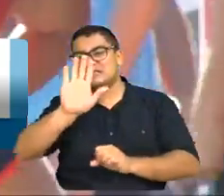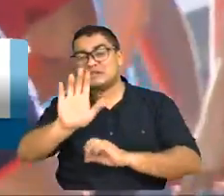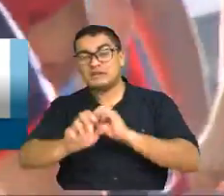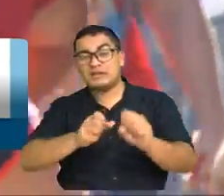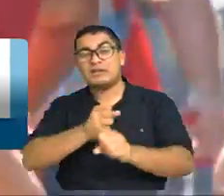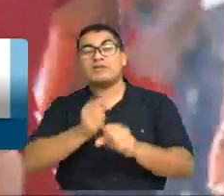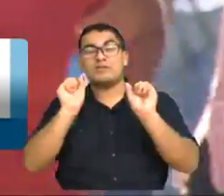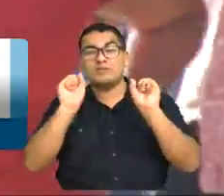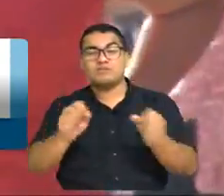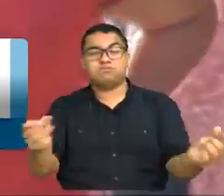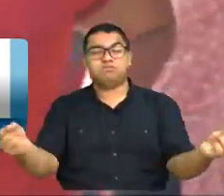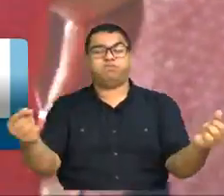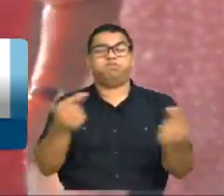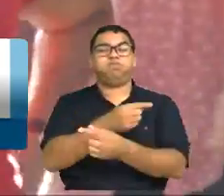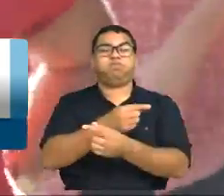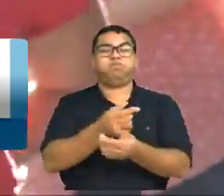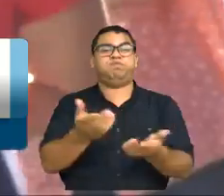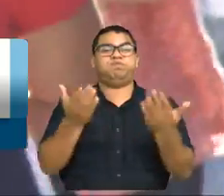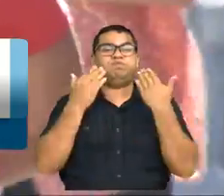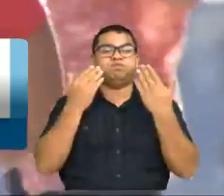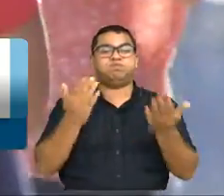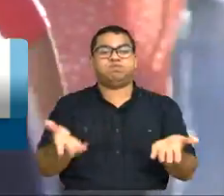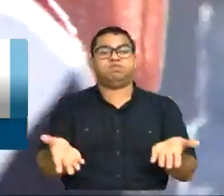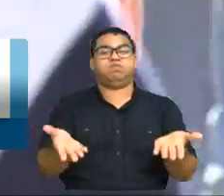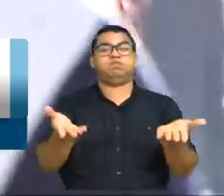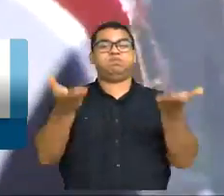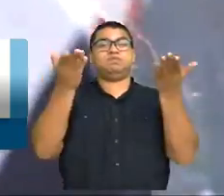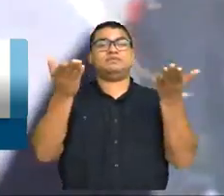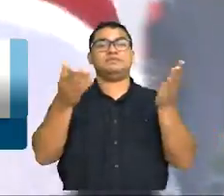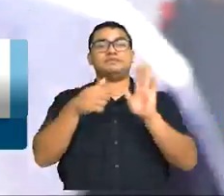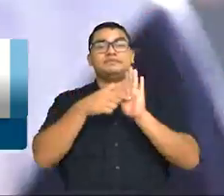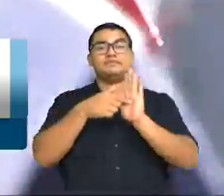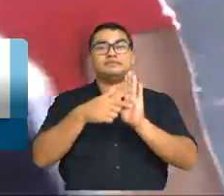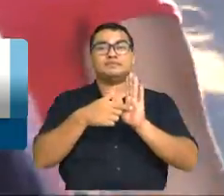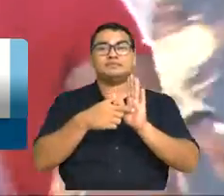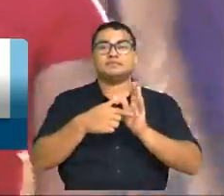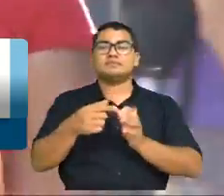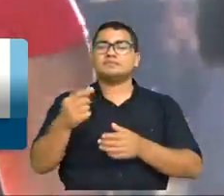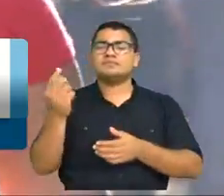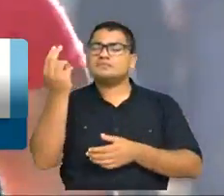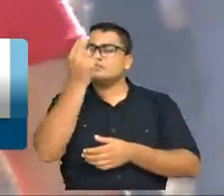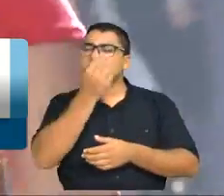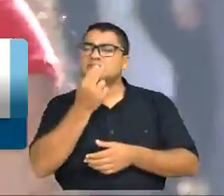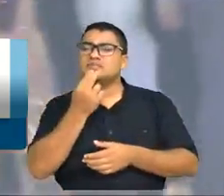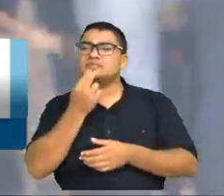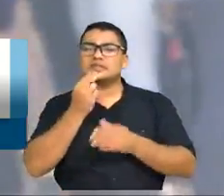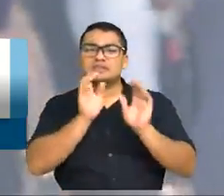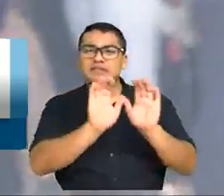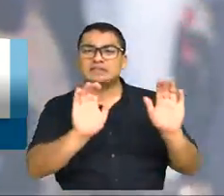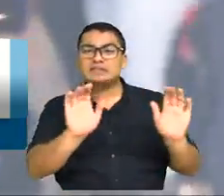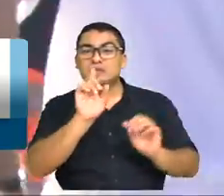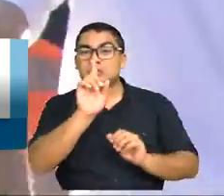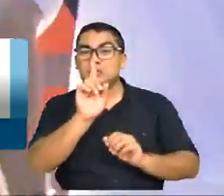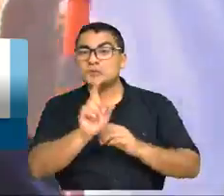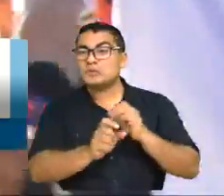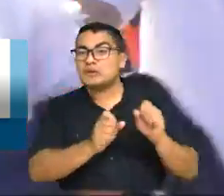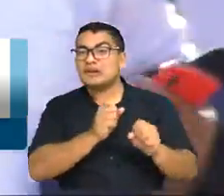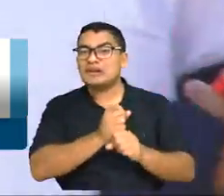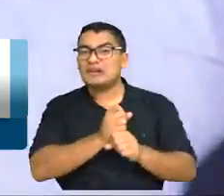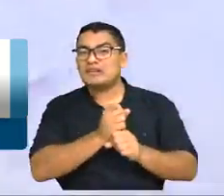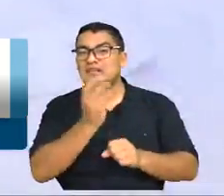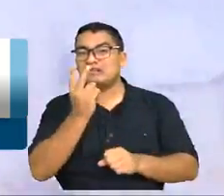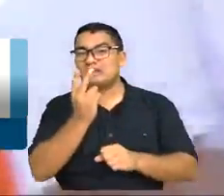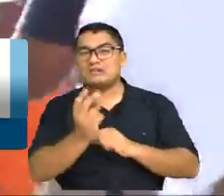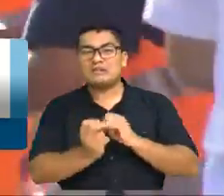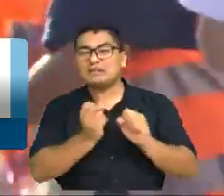de calor. ¿Por qué precisamente a estos extremos de edad? Porque estamos hablando de niños desde los cuantos, un año, dos años. Sí, lo que pasa es de